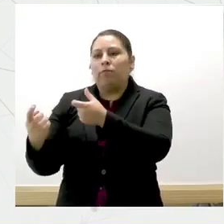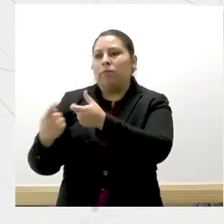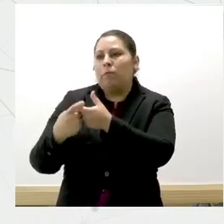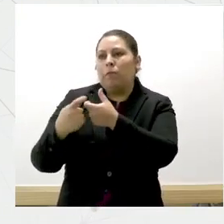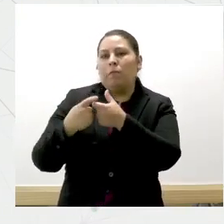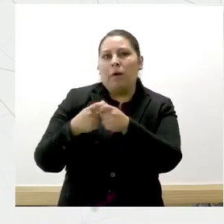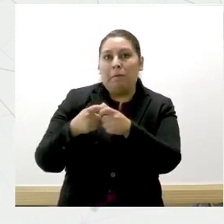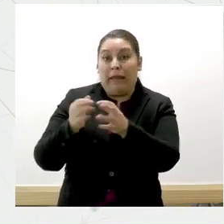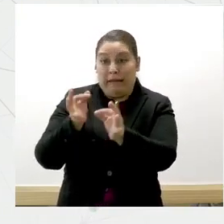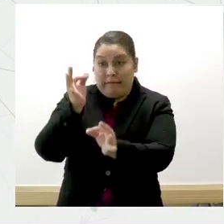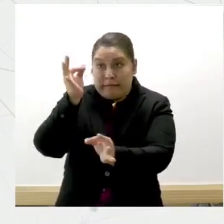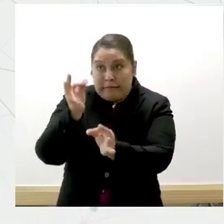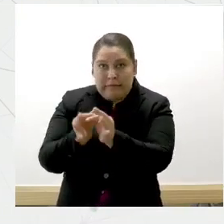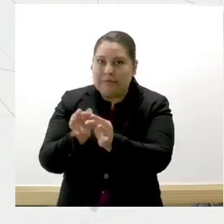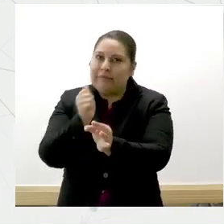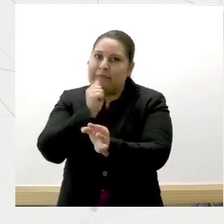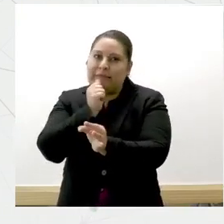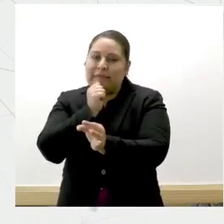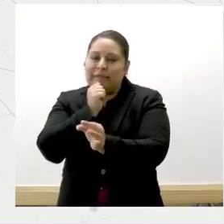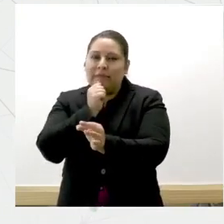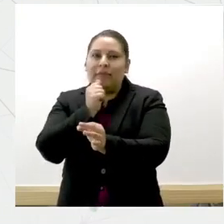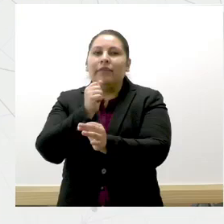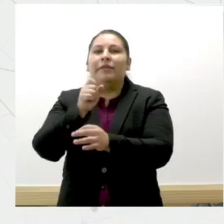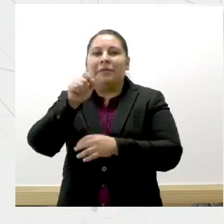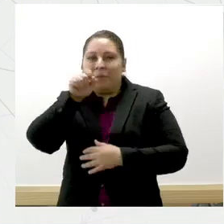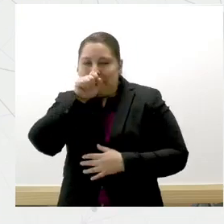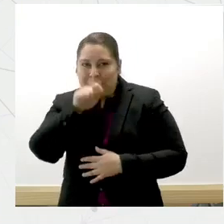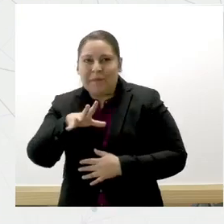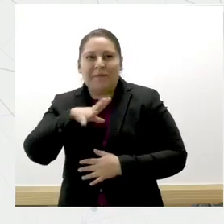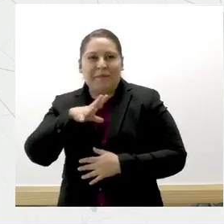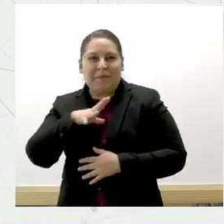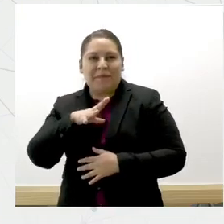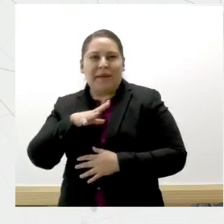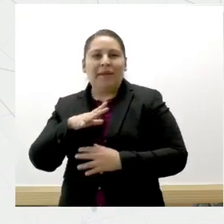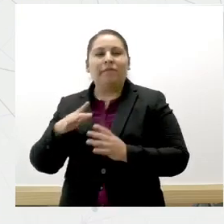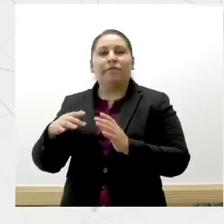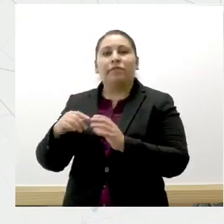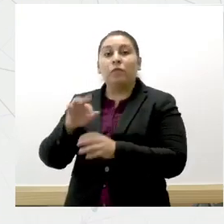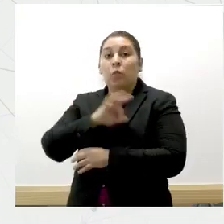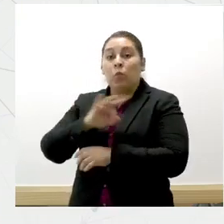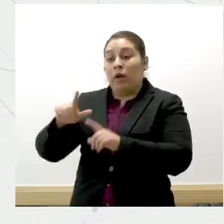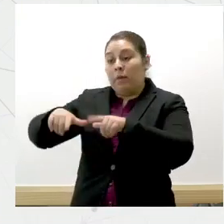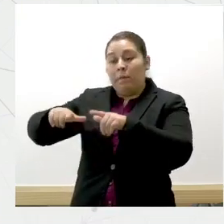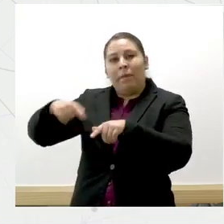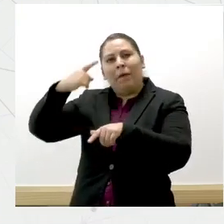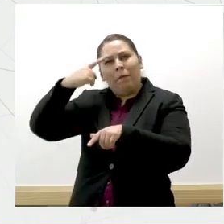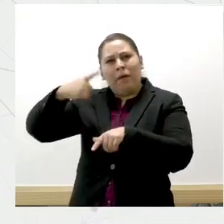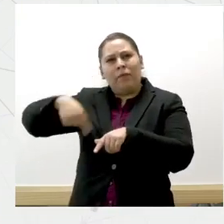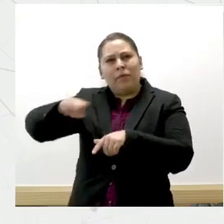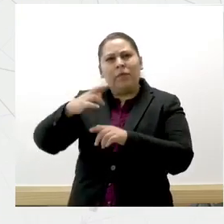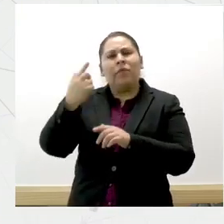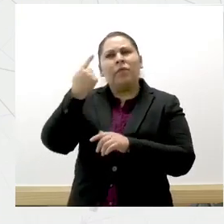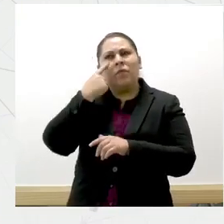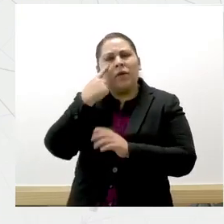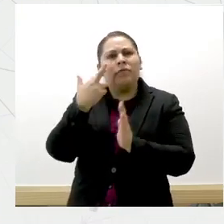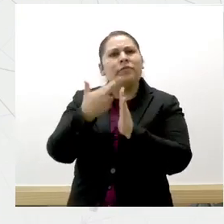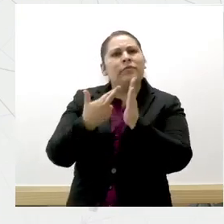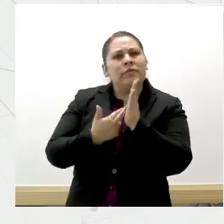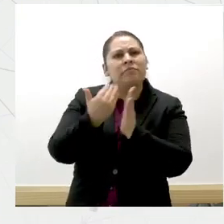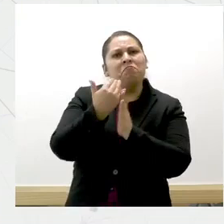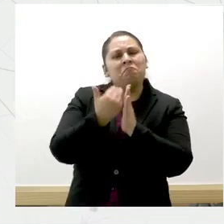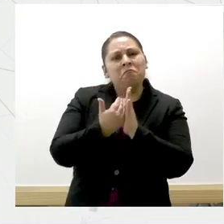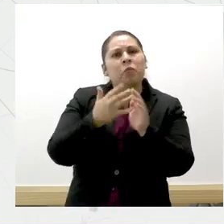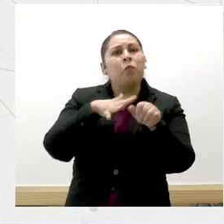que son el chat, el acceso a la estrategia española en materia de inteligencia artificial para que puedan acceder a la misma y donde pueden observar